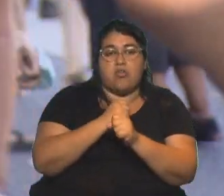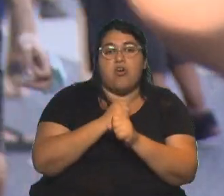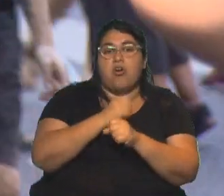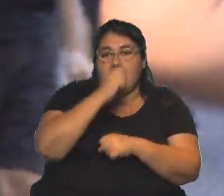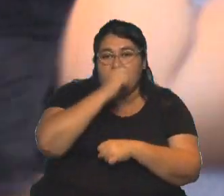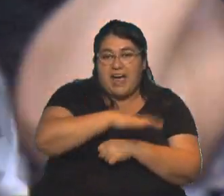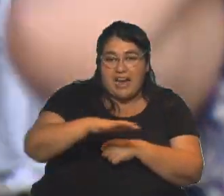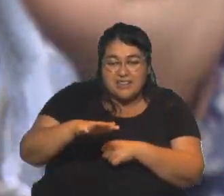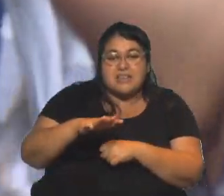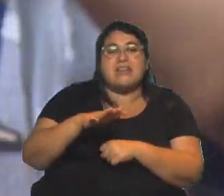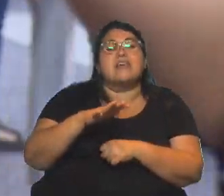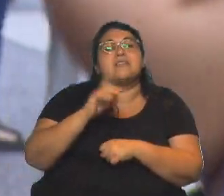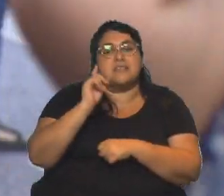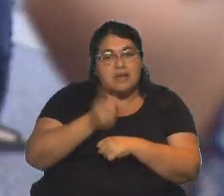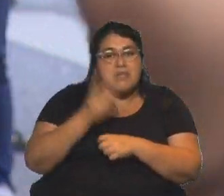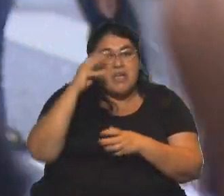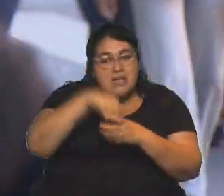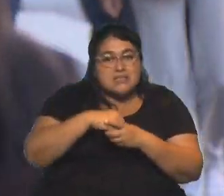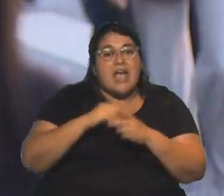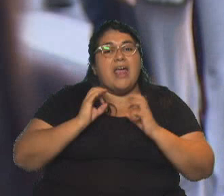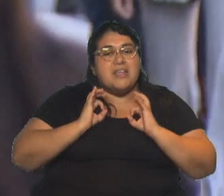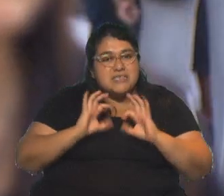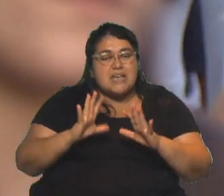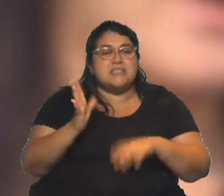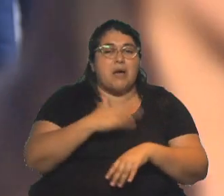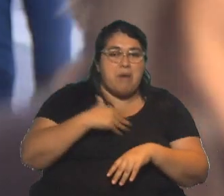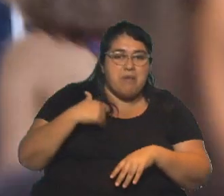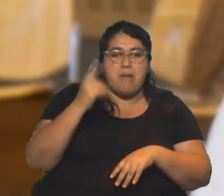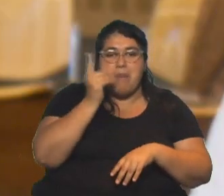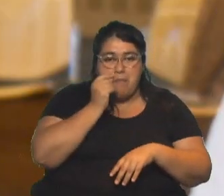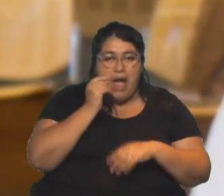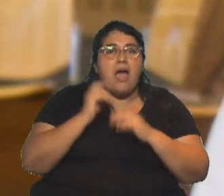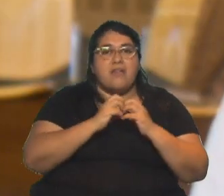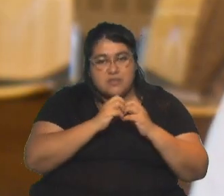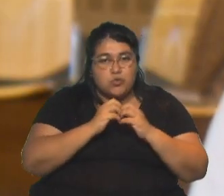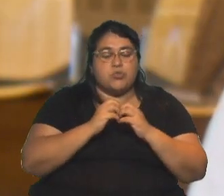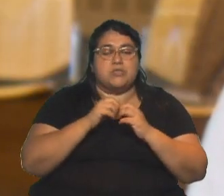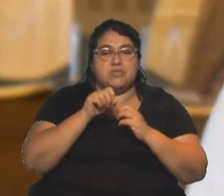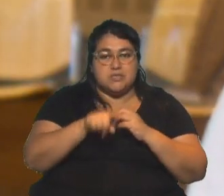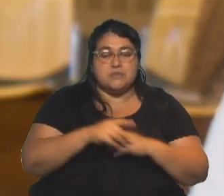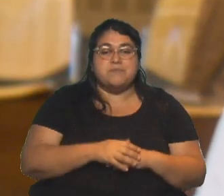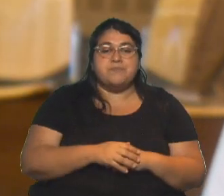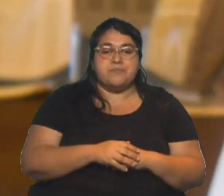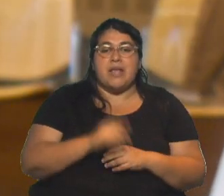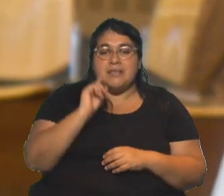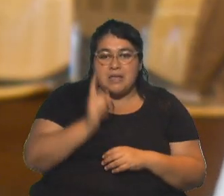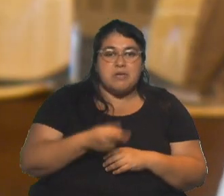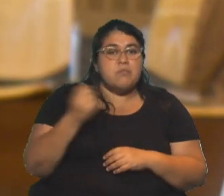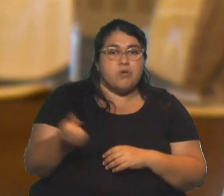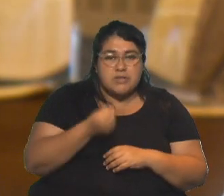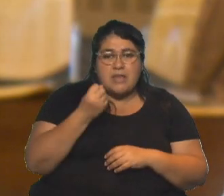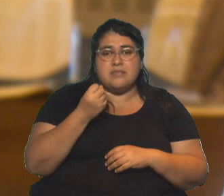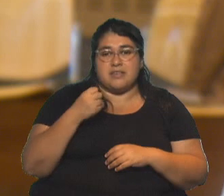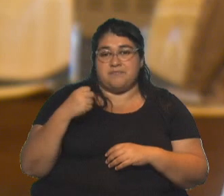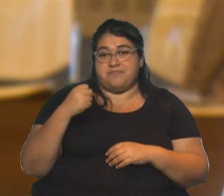jardines materno-paternales, discutir licencias para madres y padres, y también incorporar dentro de